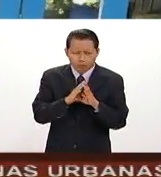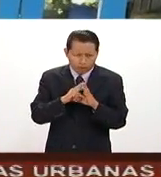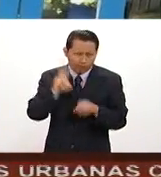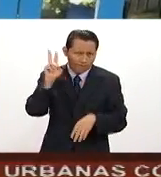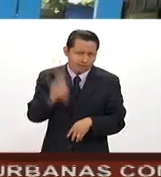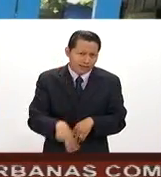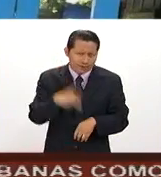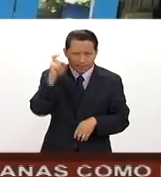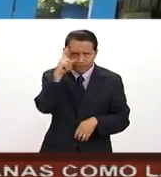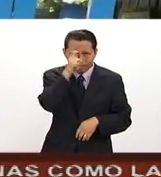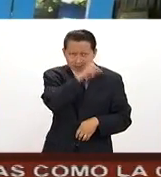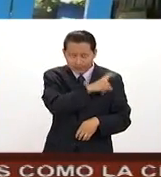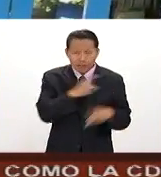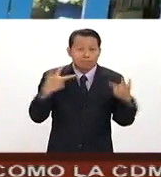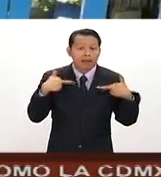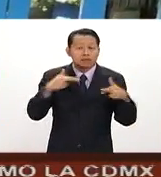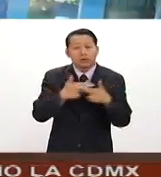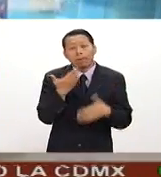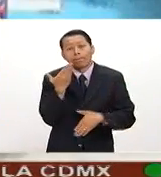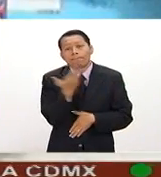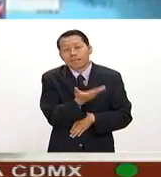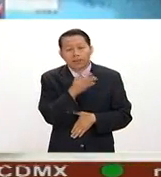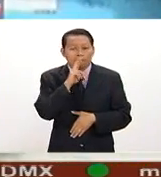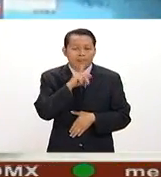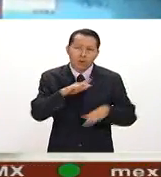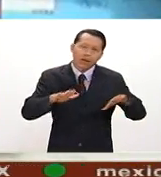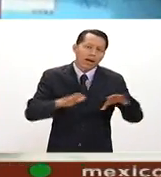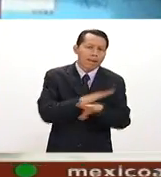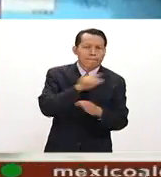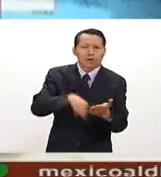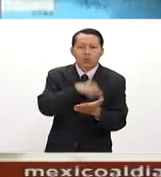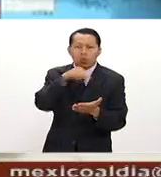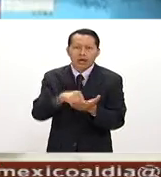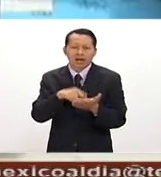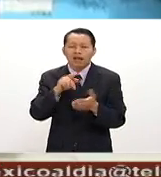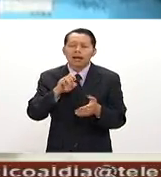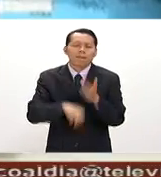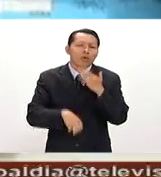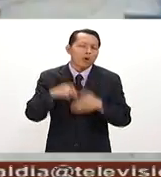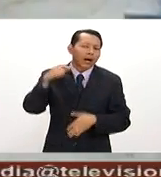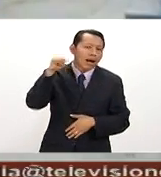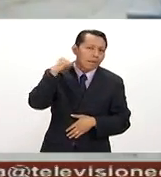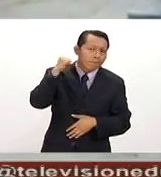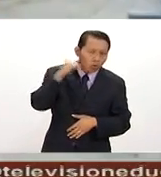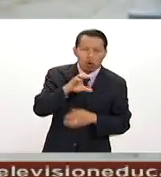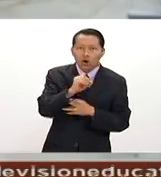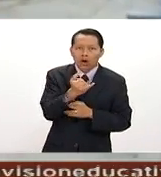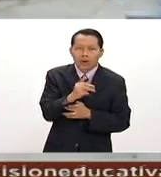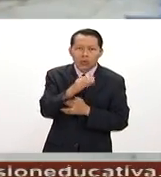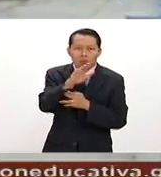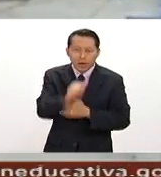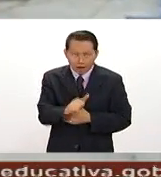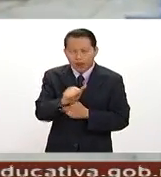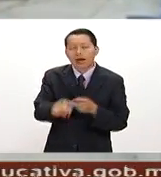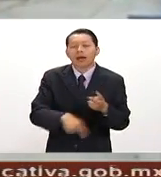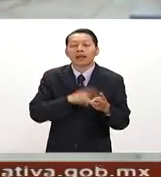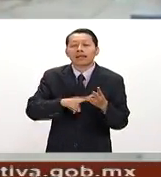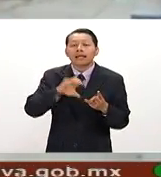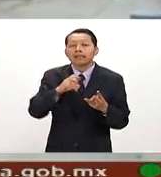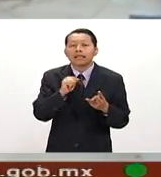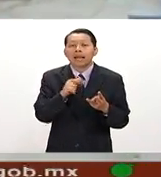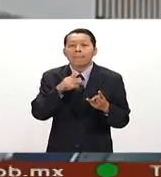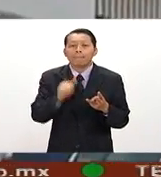que derivado de ello los maestros han solicitado su cambio de adscripción. Citó los casos de Acapulco, Coyuca de Catatlán, Chilapa